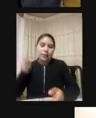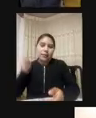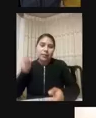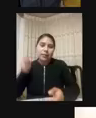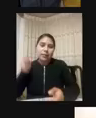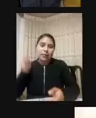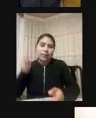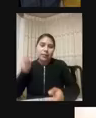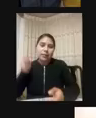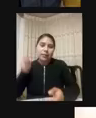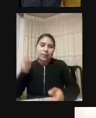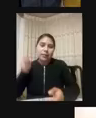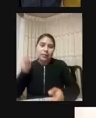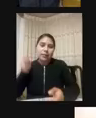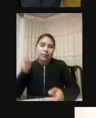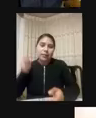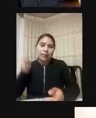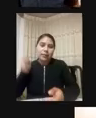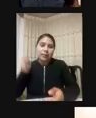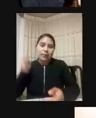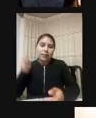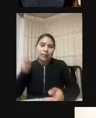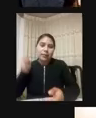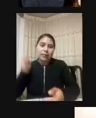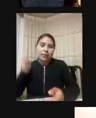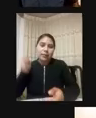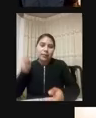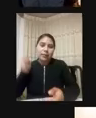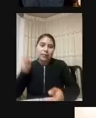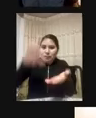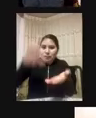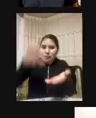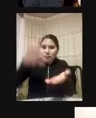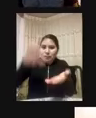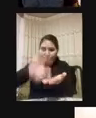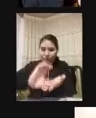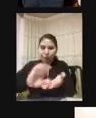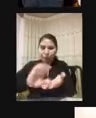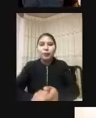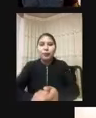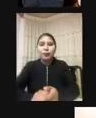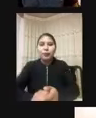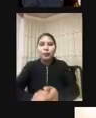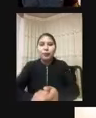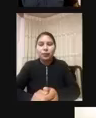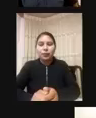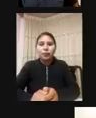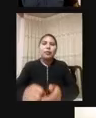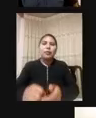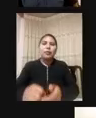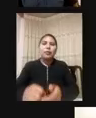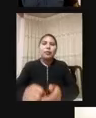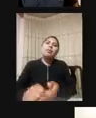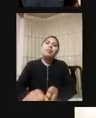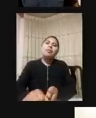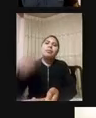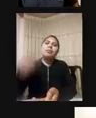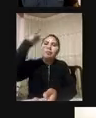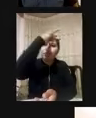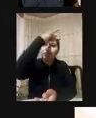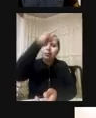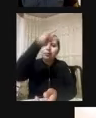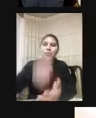favor de estas personas, de esta población que acá son en el municipio alteño. Muchas gracias, licenciadas, me